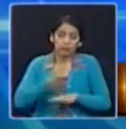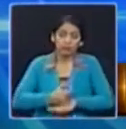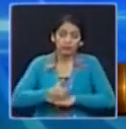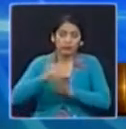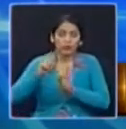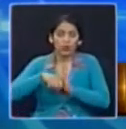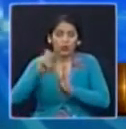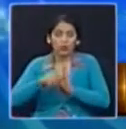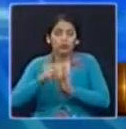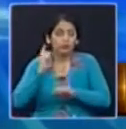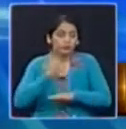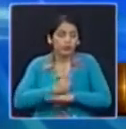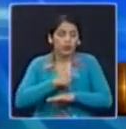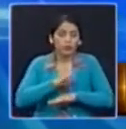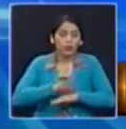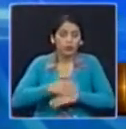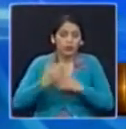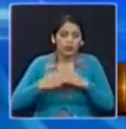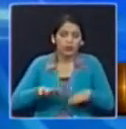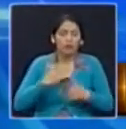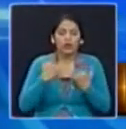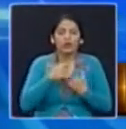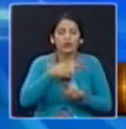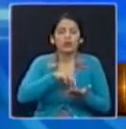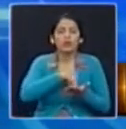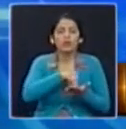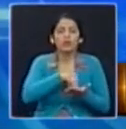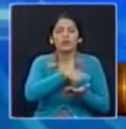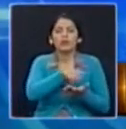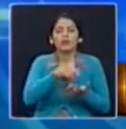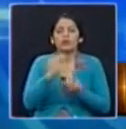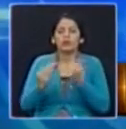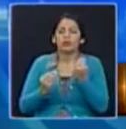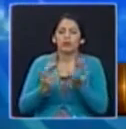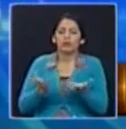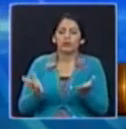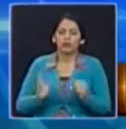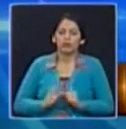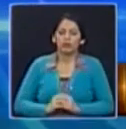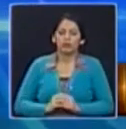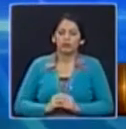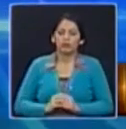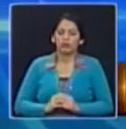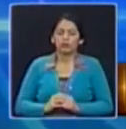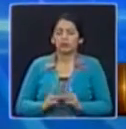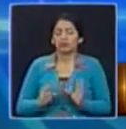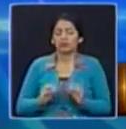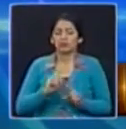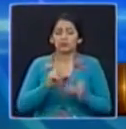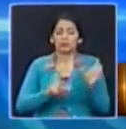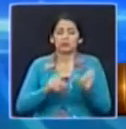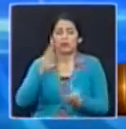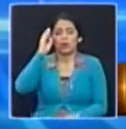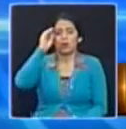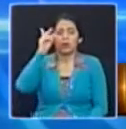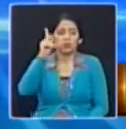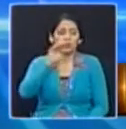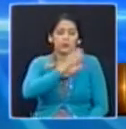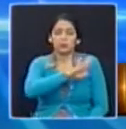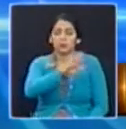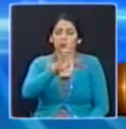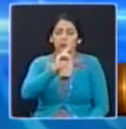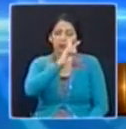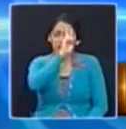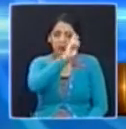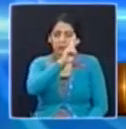hay, ¿cuál es la postura de la Comisión de Fiscalización? Bueno, primero expresar mi respeto a cada una de las opiniones. Tienen sus argumentos,